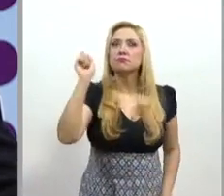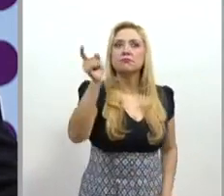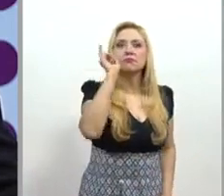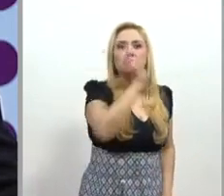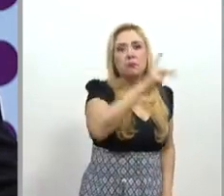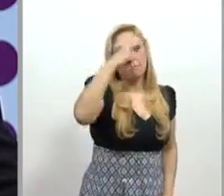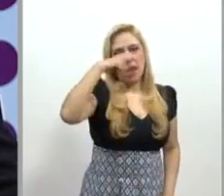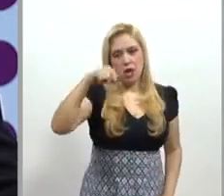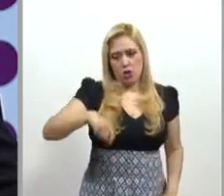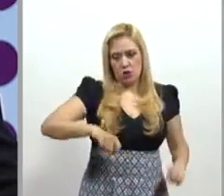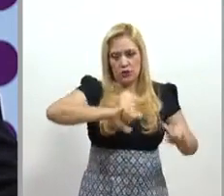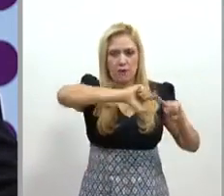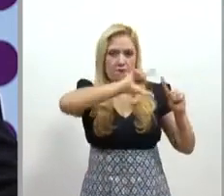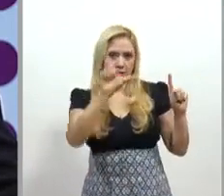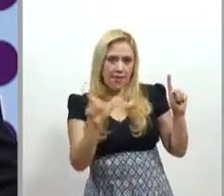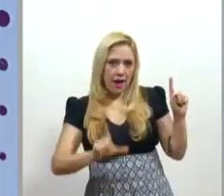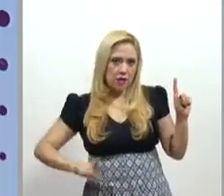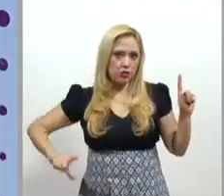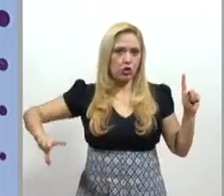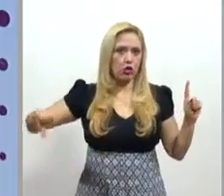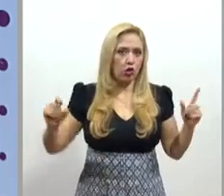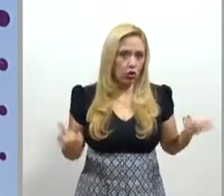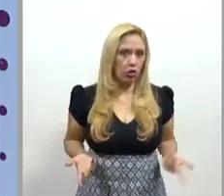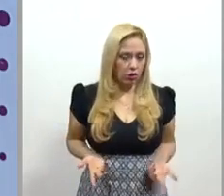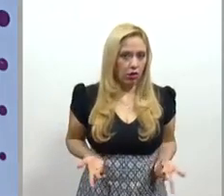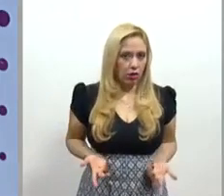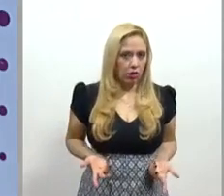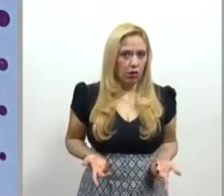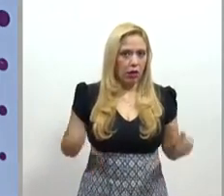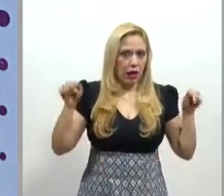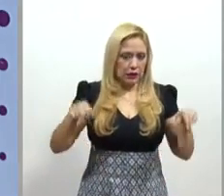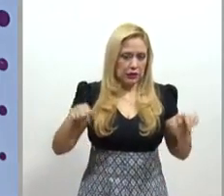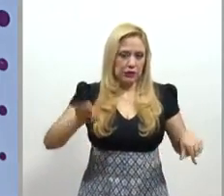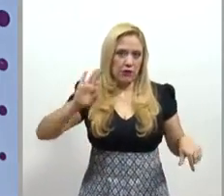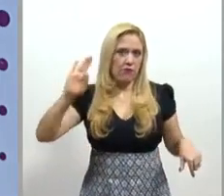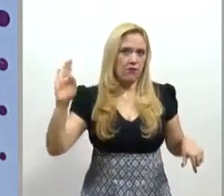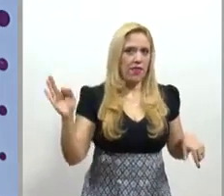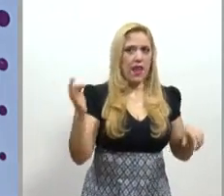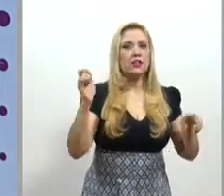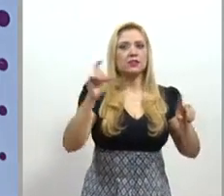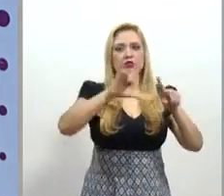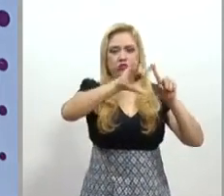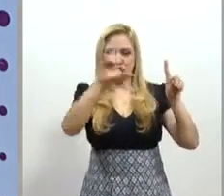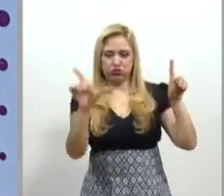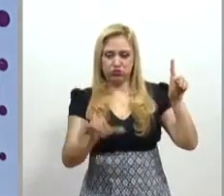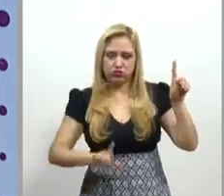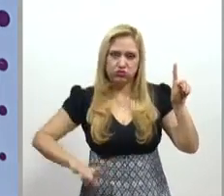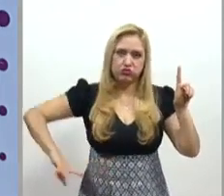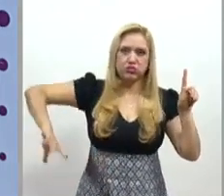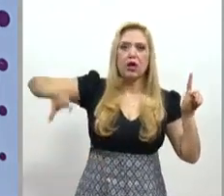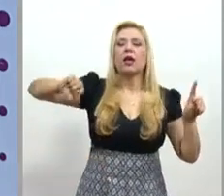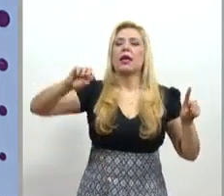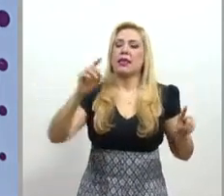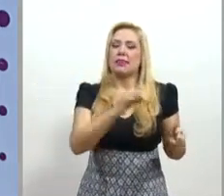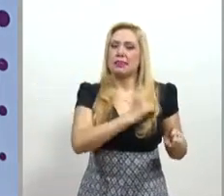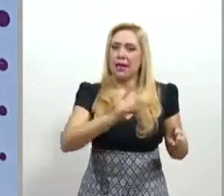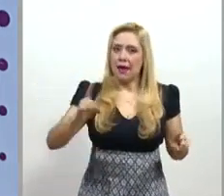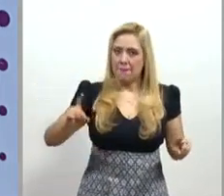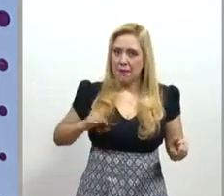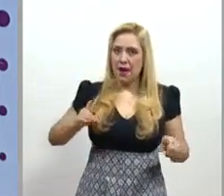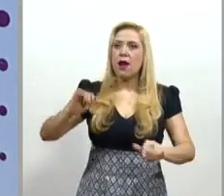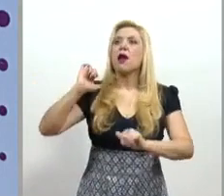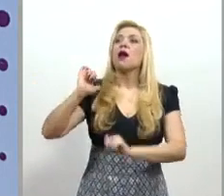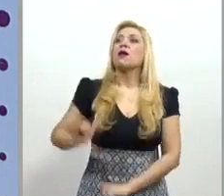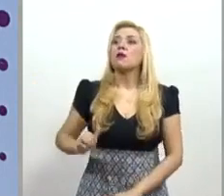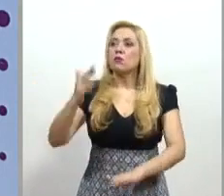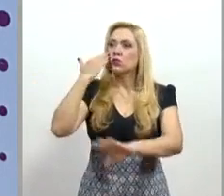una federación y como lo decía Lina y lo exponía muy bien, el problema es global. Entonces las competencias se tienen que articular para